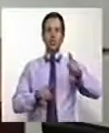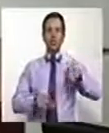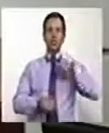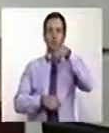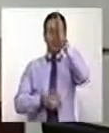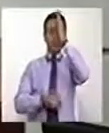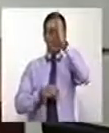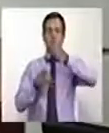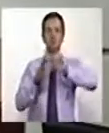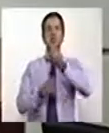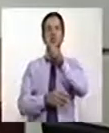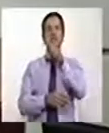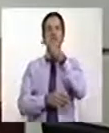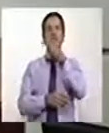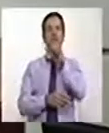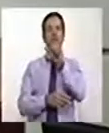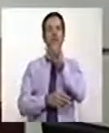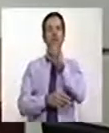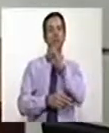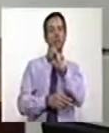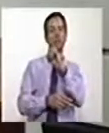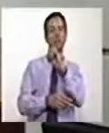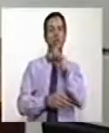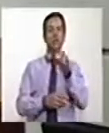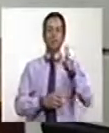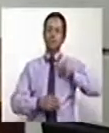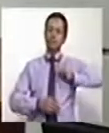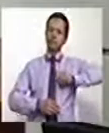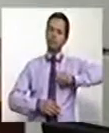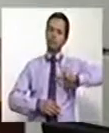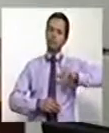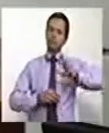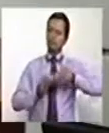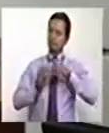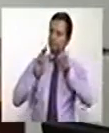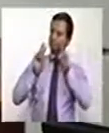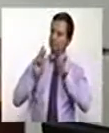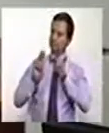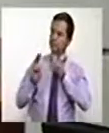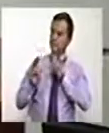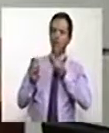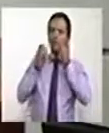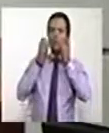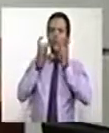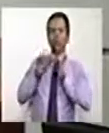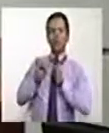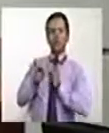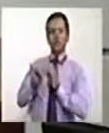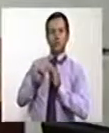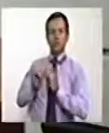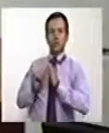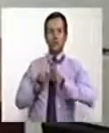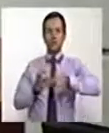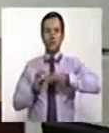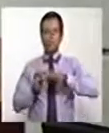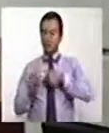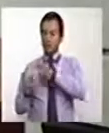y dedicación priorizando el bienestar y trato humano para pacientes y